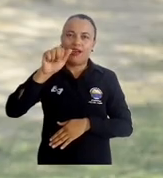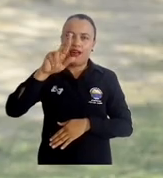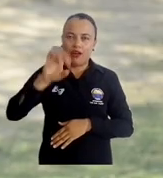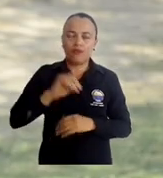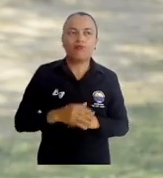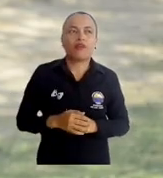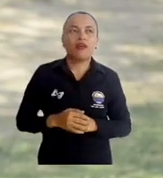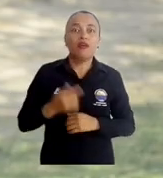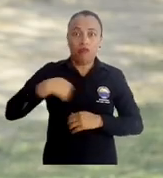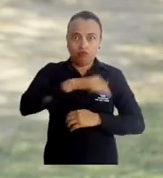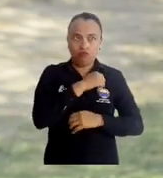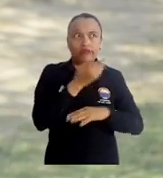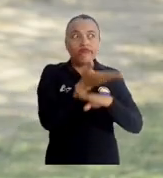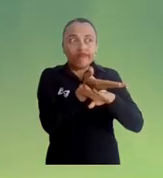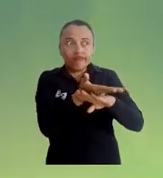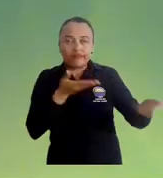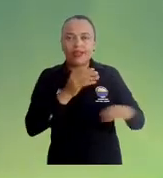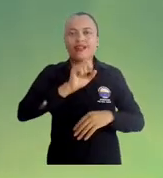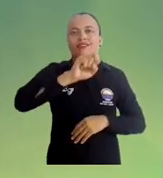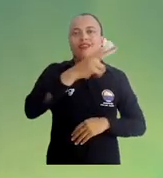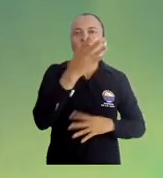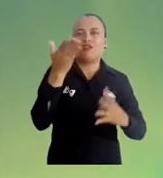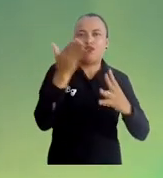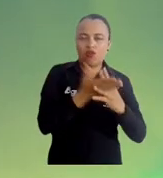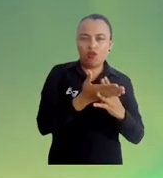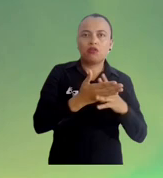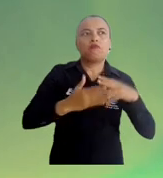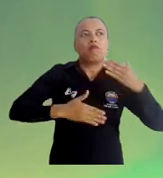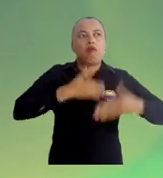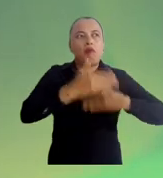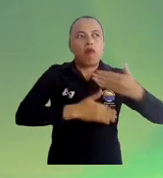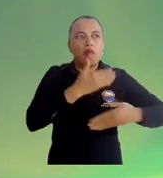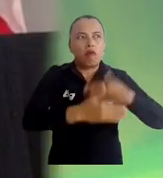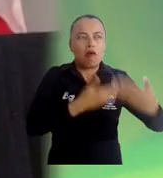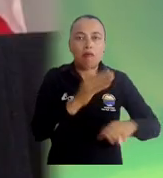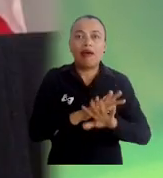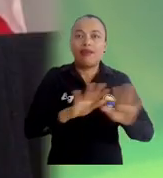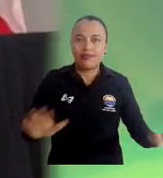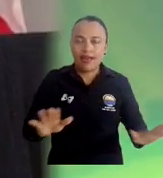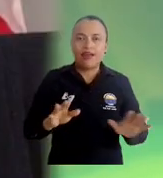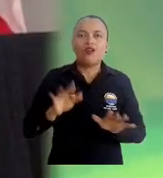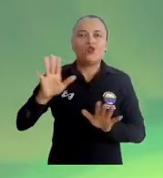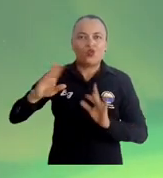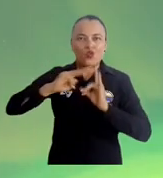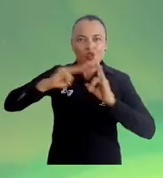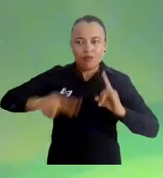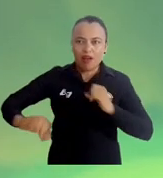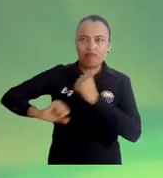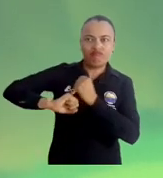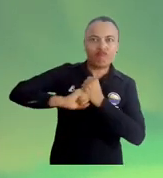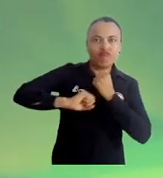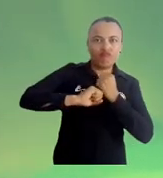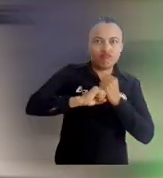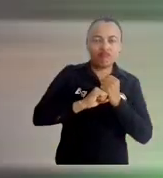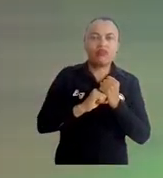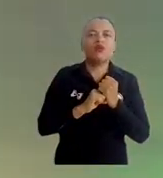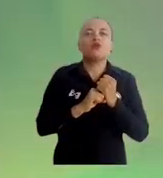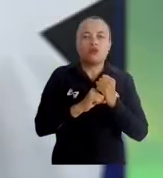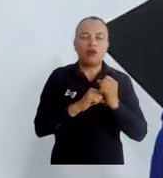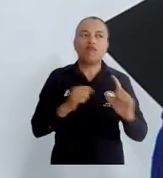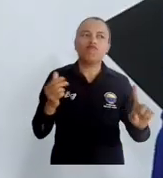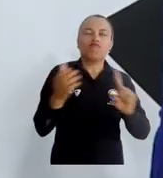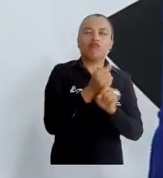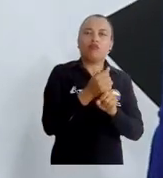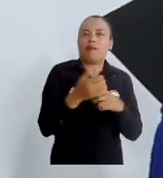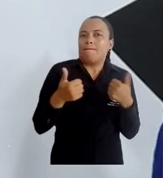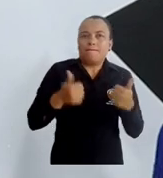al Bicentenario a la segunda corte, logramos avanzar en todo el proceso y gracias al acompañamiento de la universidad y al apoyo logístico